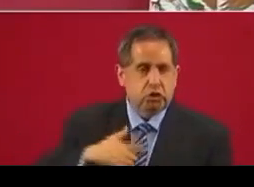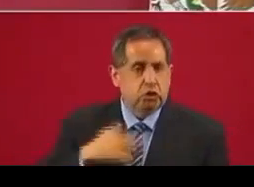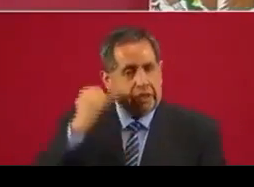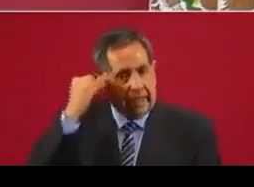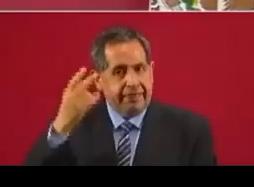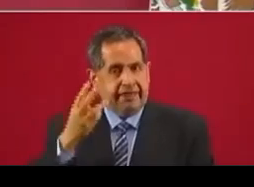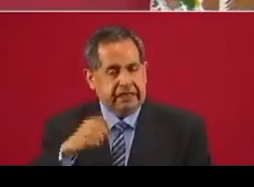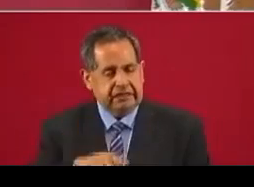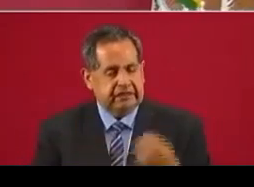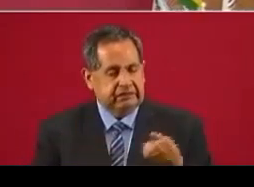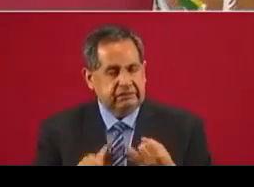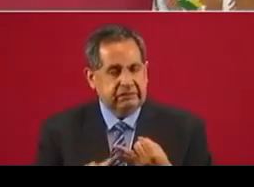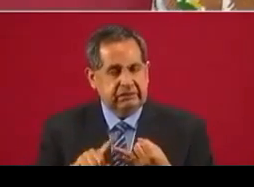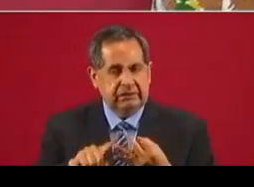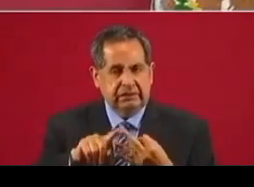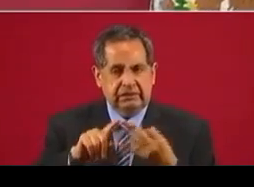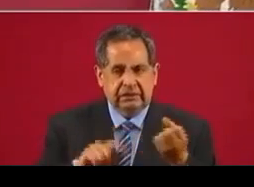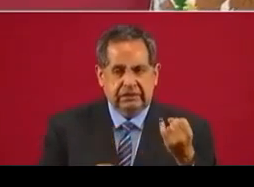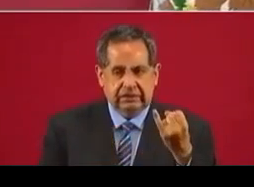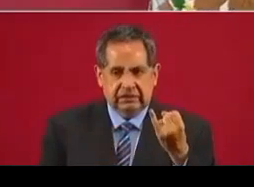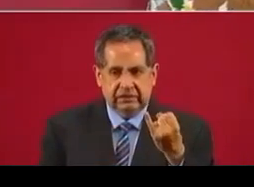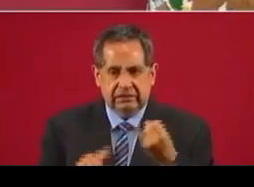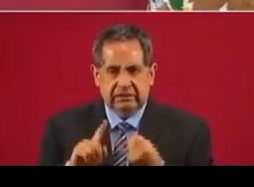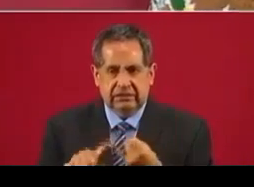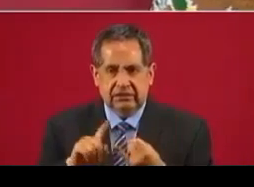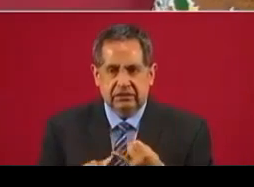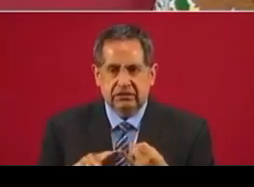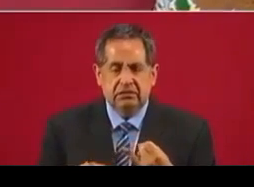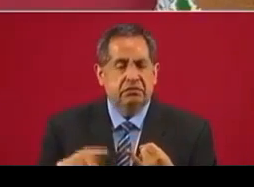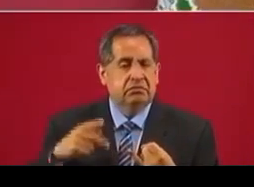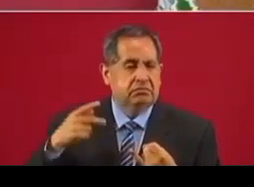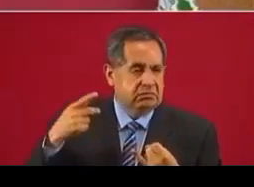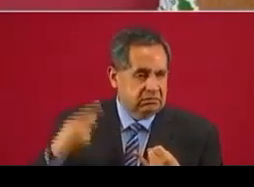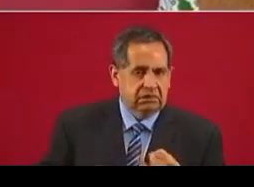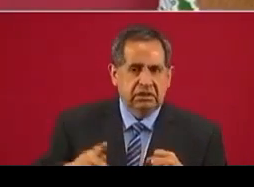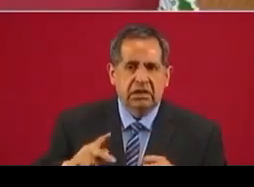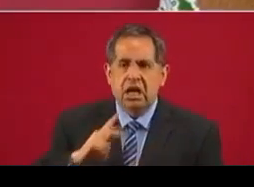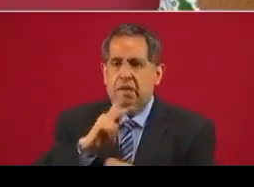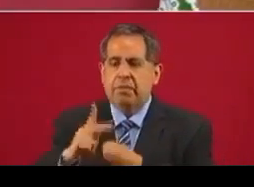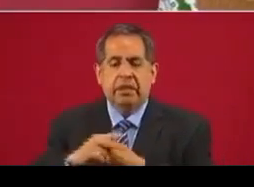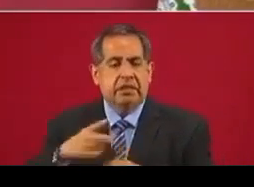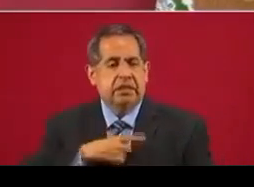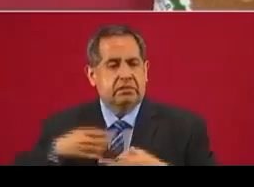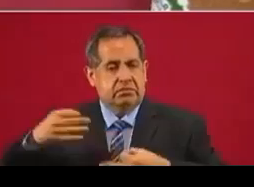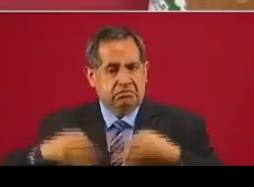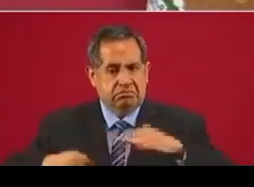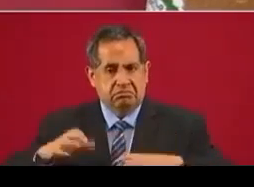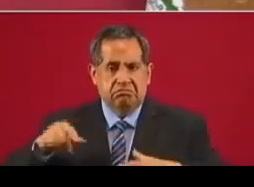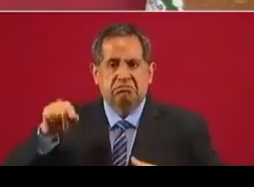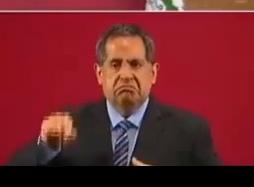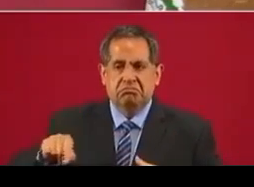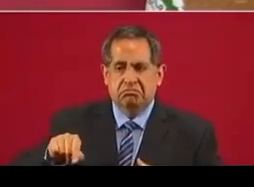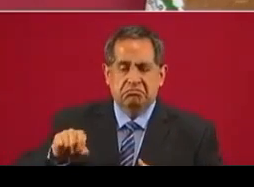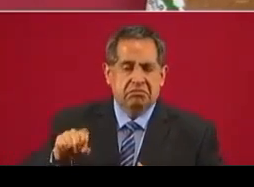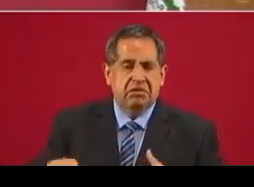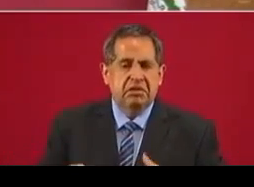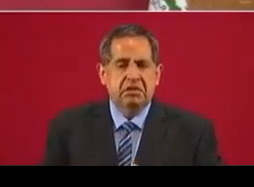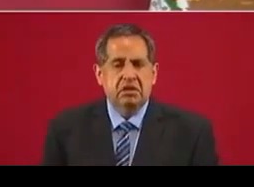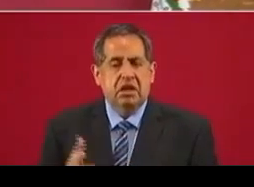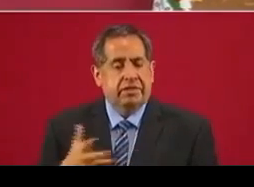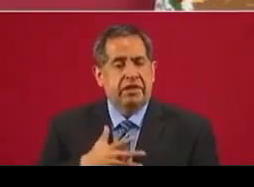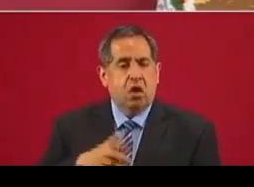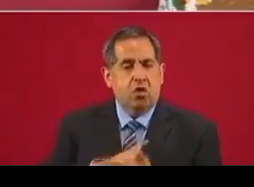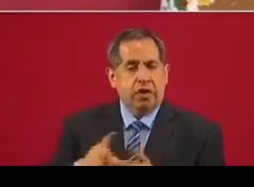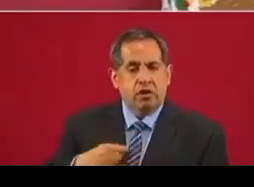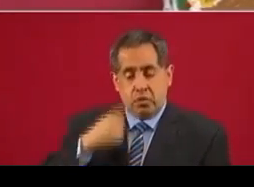pero considero que es un asunto de estado y tengo derecho